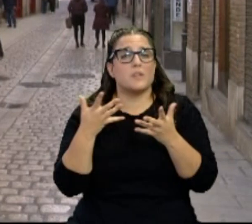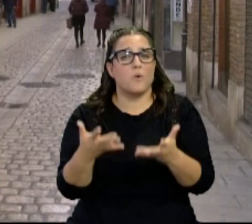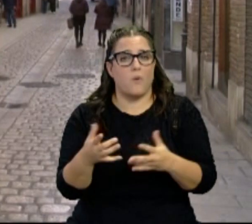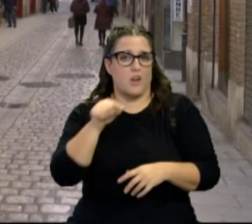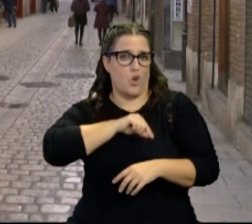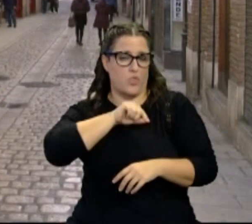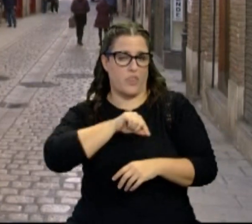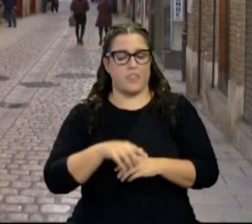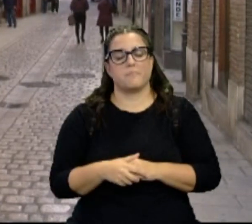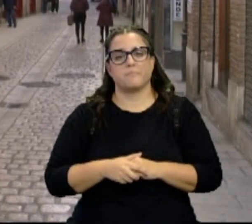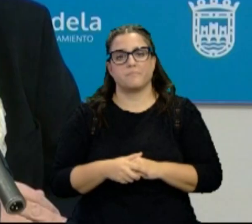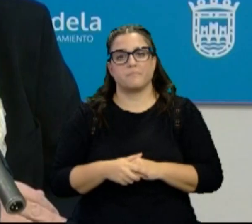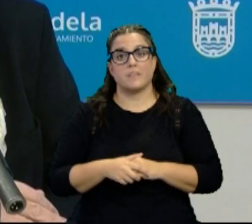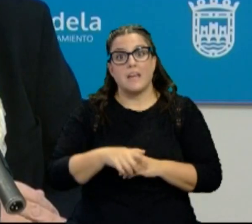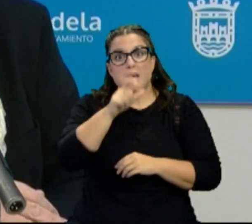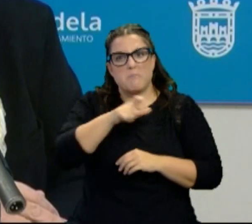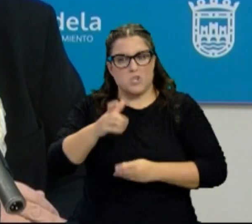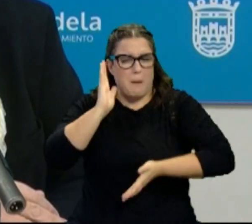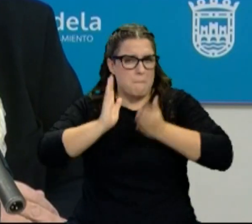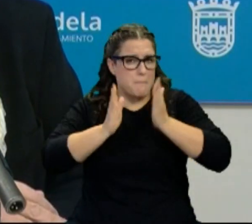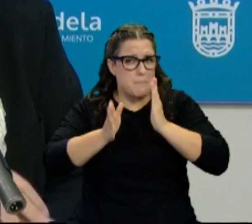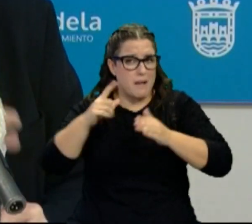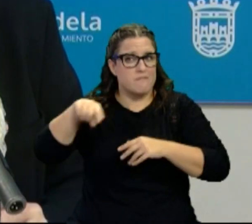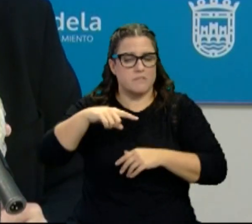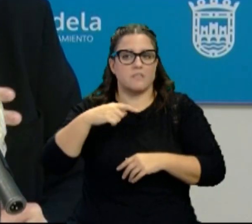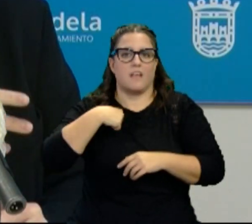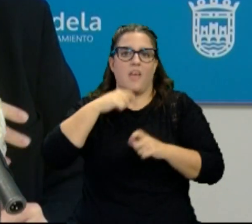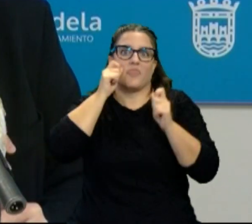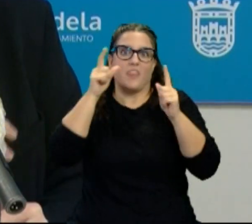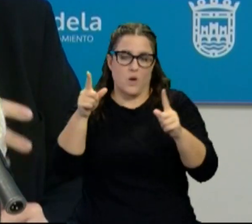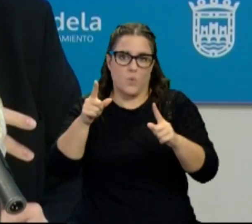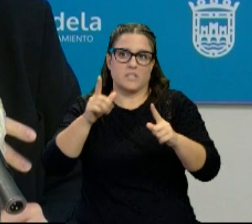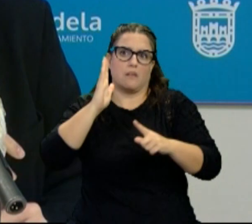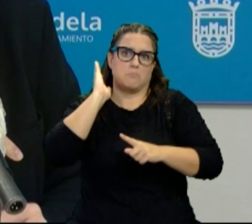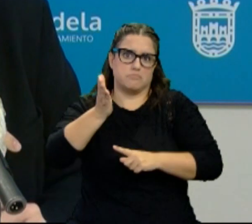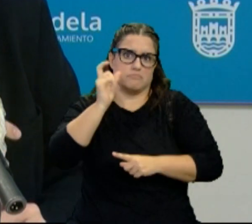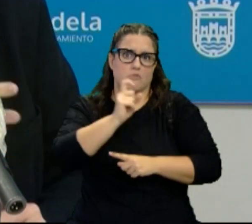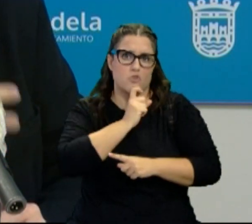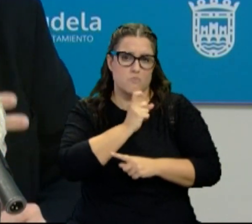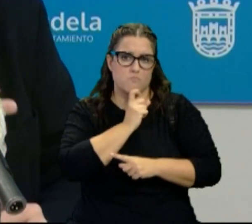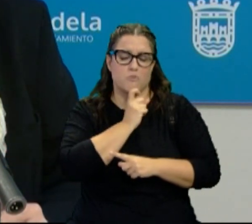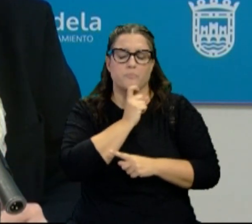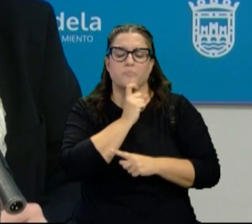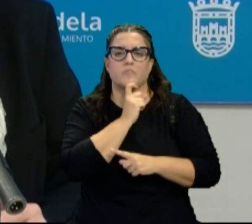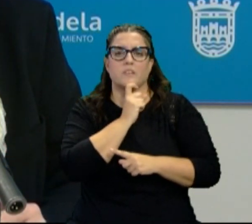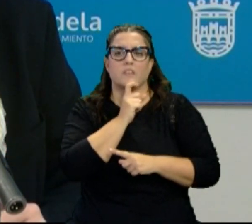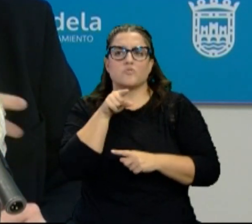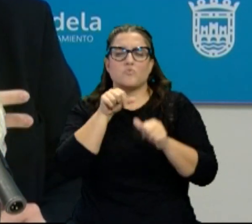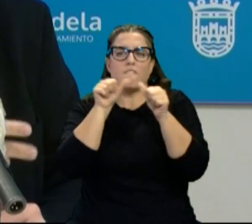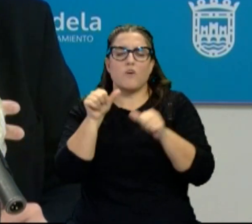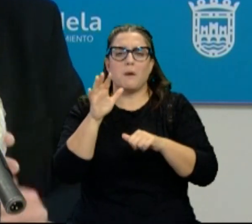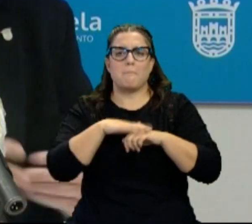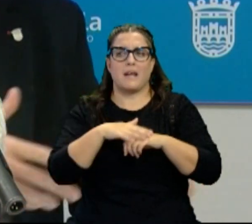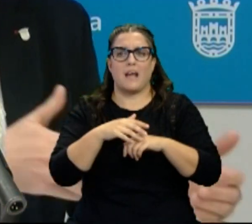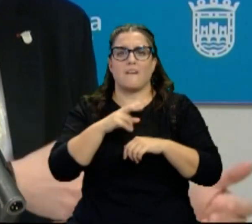infractores sean conscientes tanto de la infracción cometida como del daño ocasionado, como un medio más para